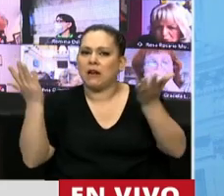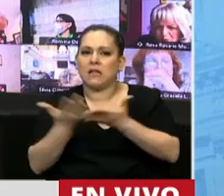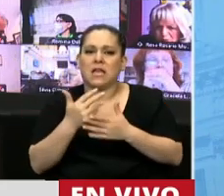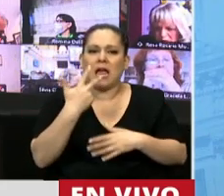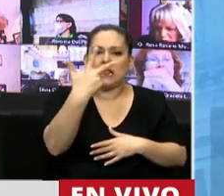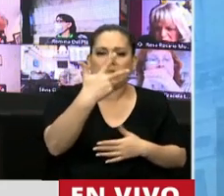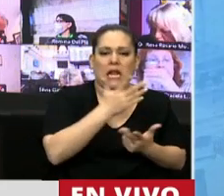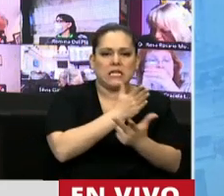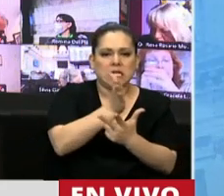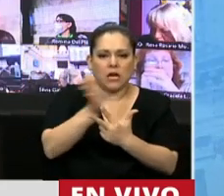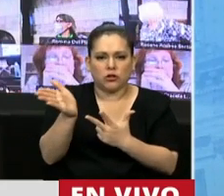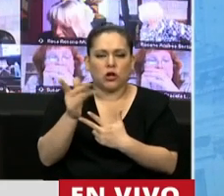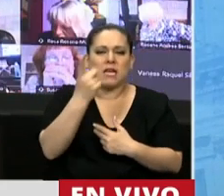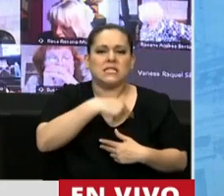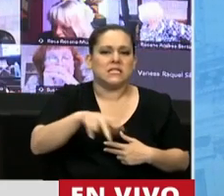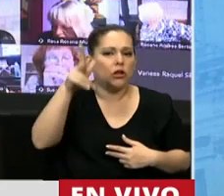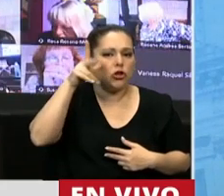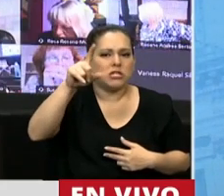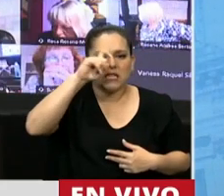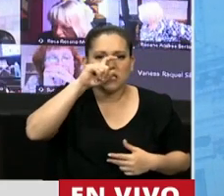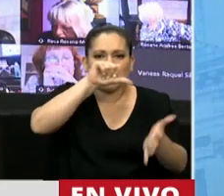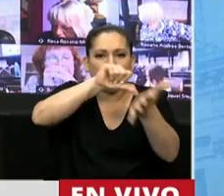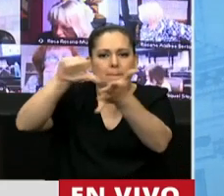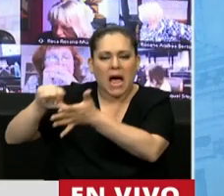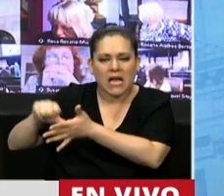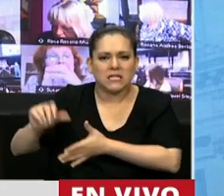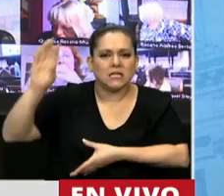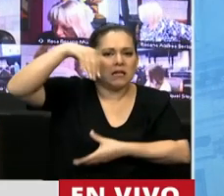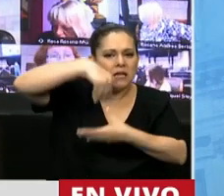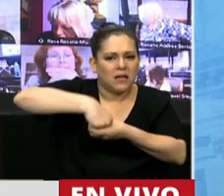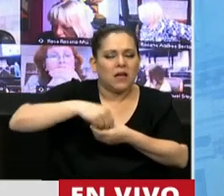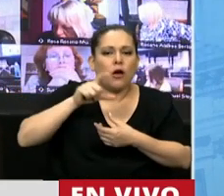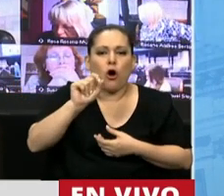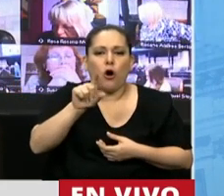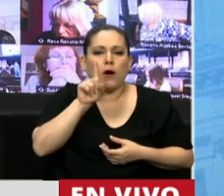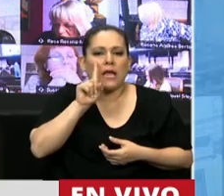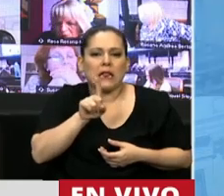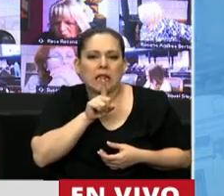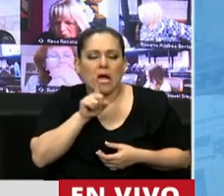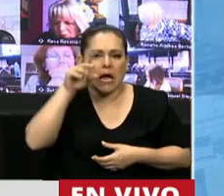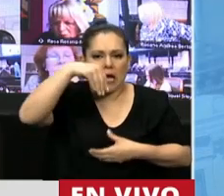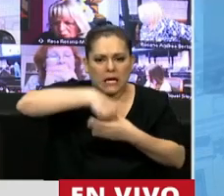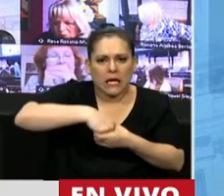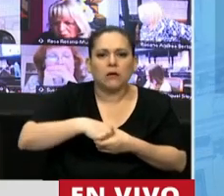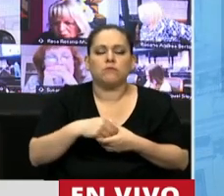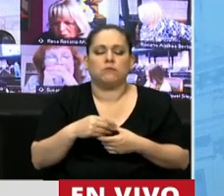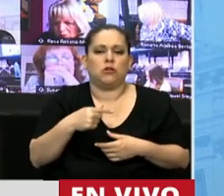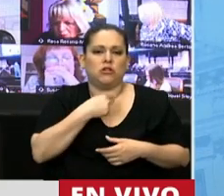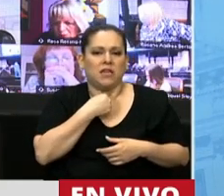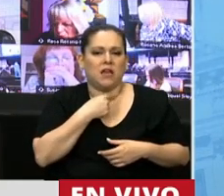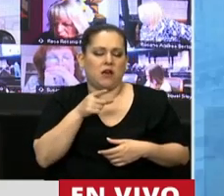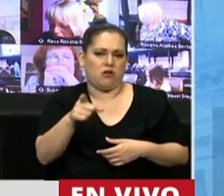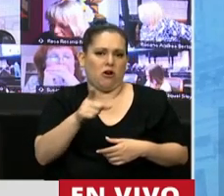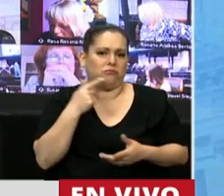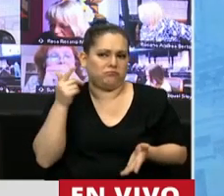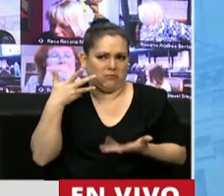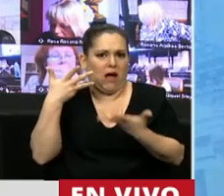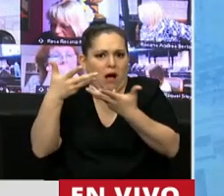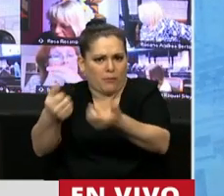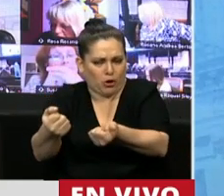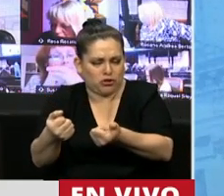sectores de 187 países que conforman la organización internacional del trabajo en este punto yo quiero adherir